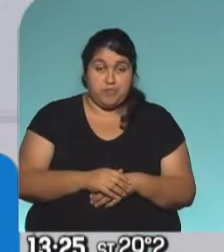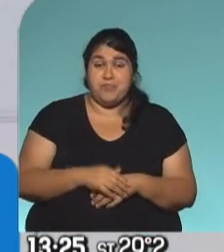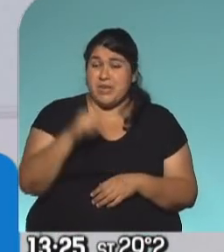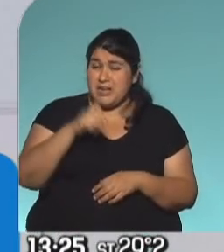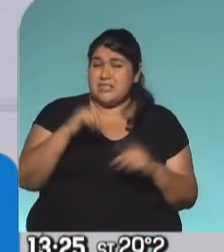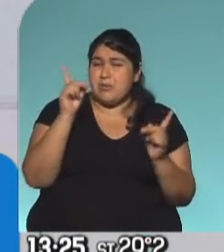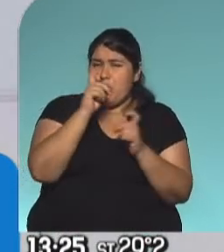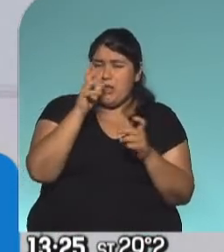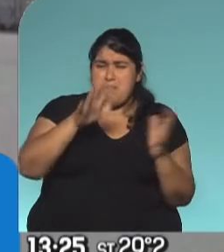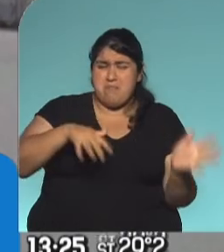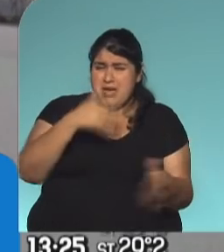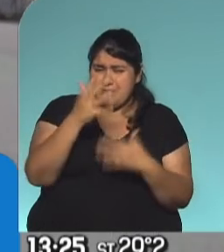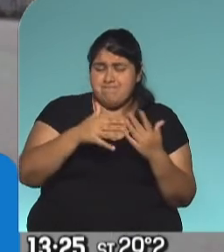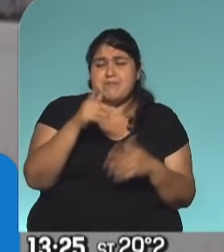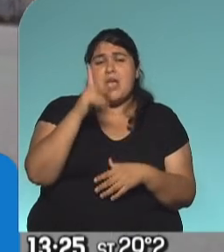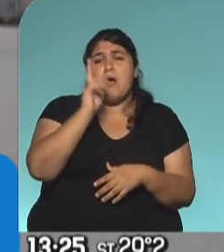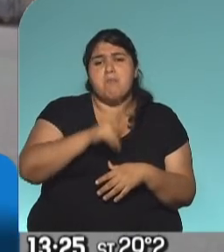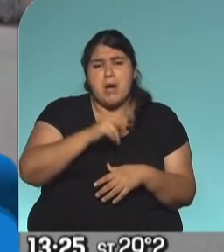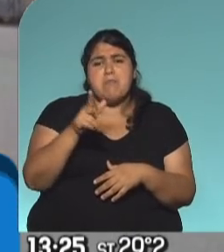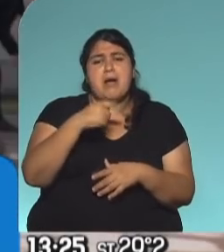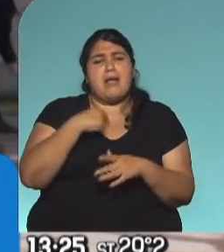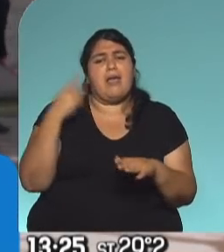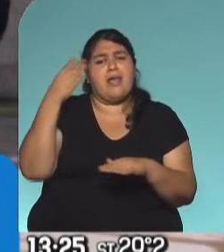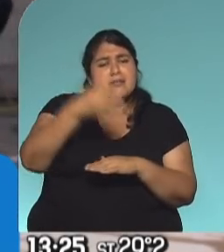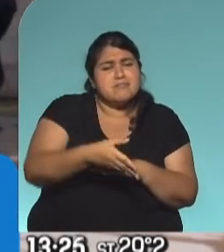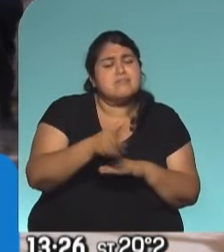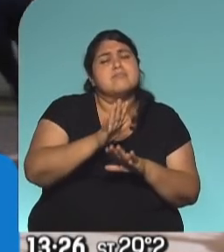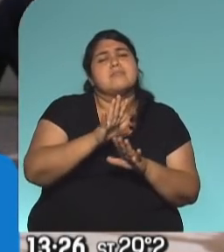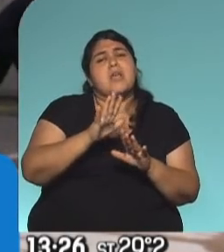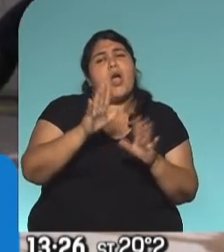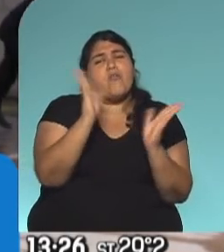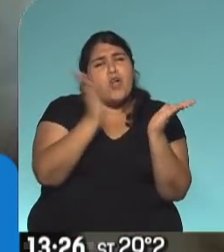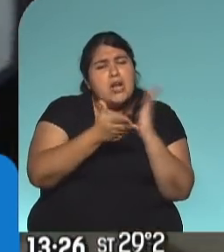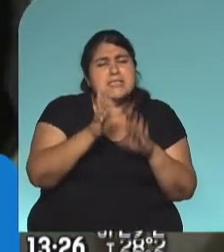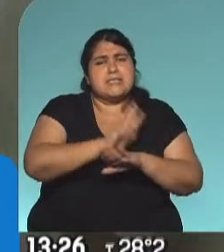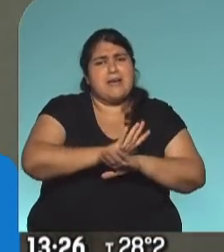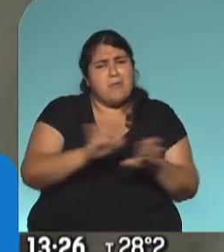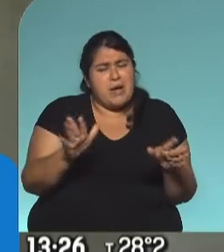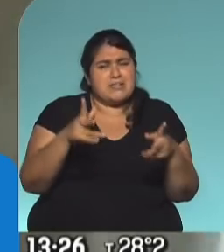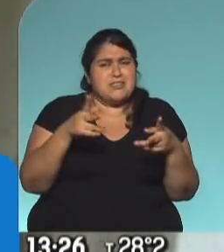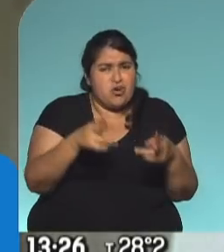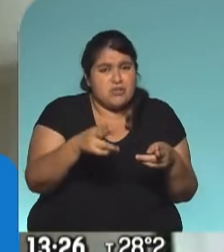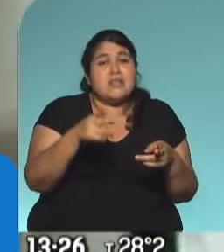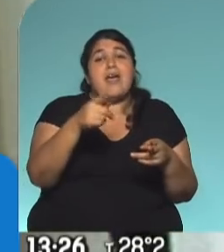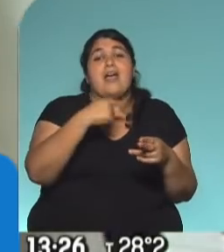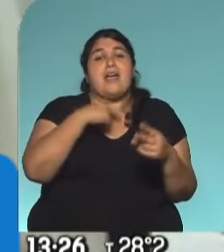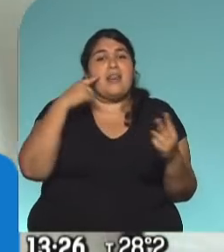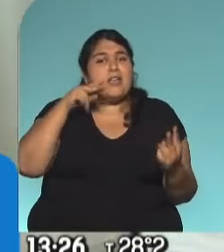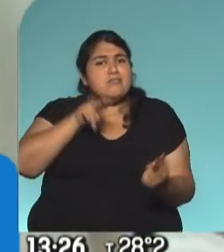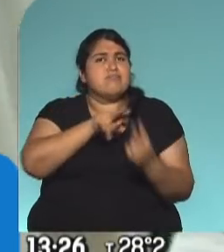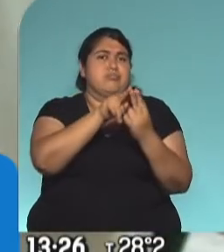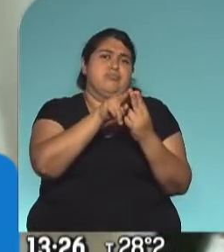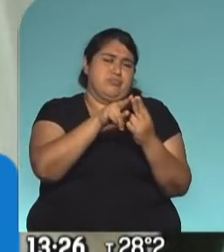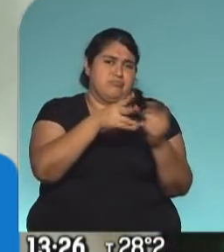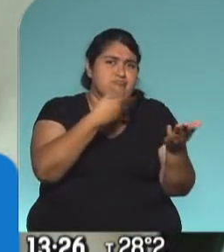complejo escenario, el Papa pretende contribuir a desactivar la violencia sectaria, reuniéndose con líderes chiitas, sunitas y